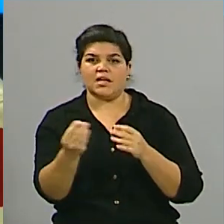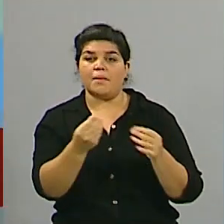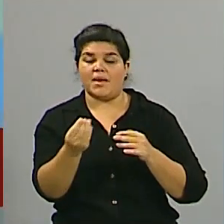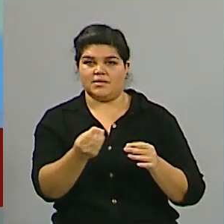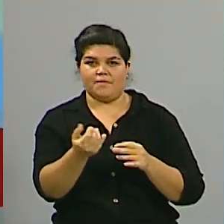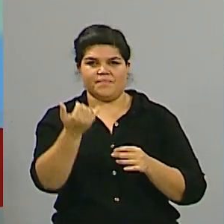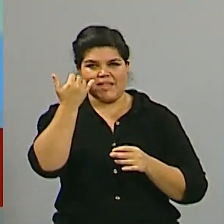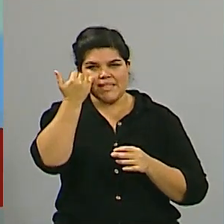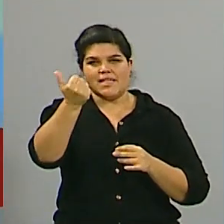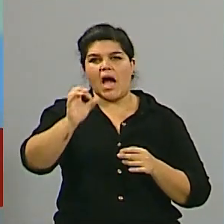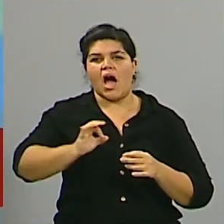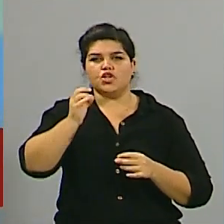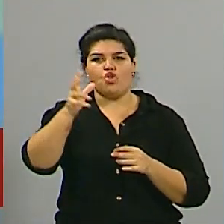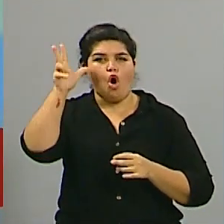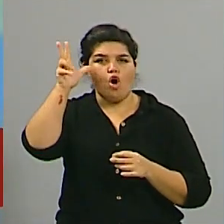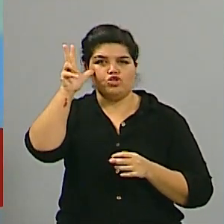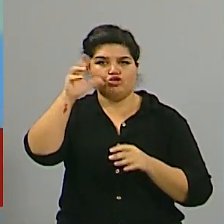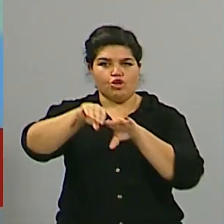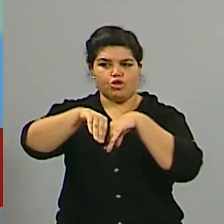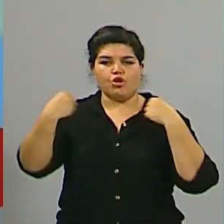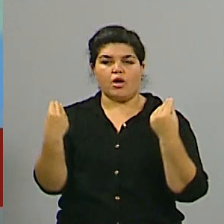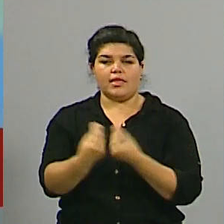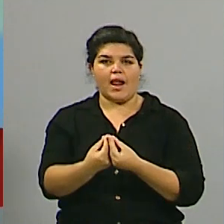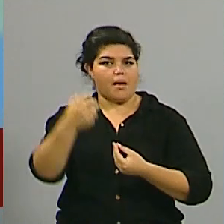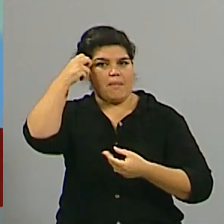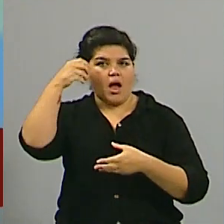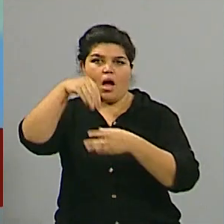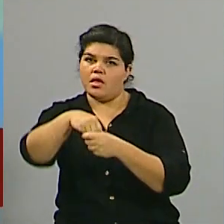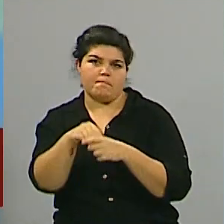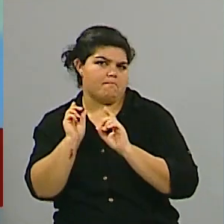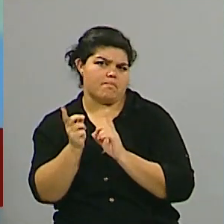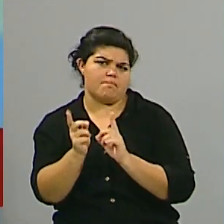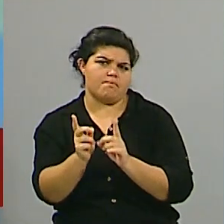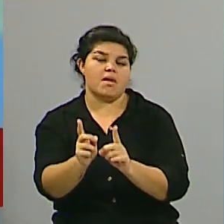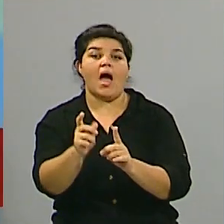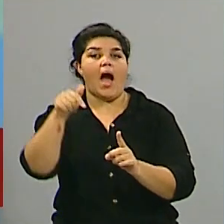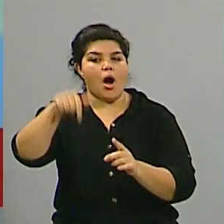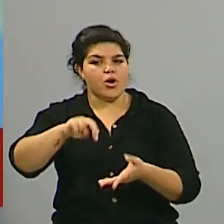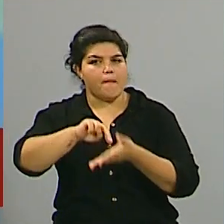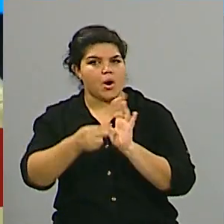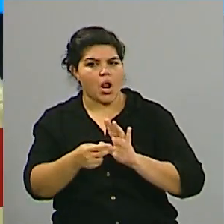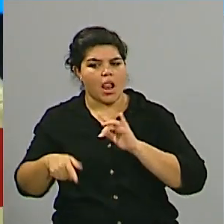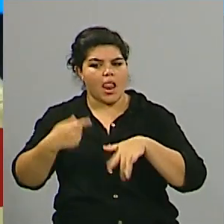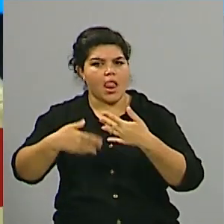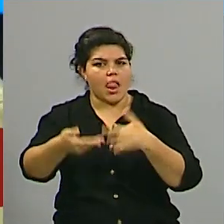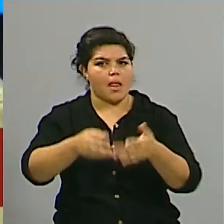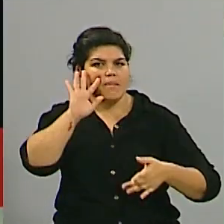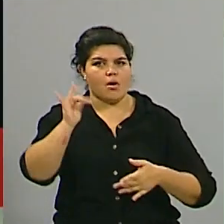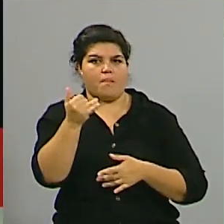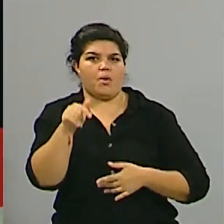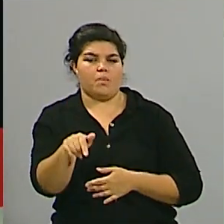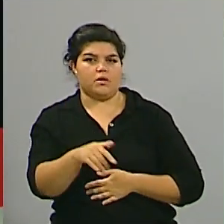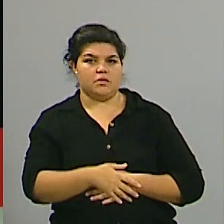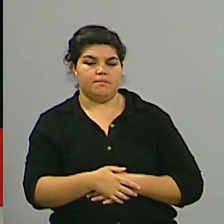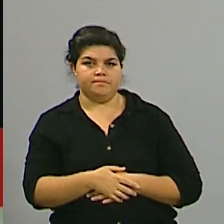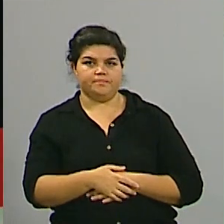déficits habitacionales en términos de educación, de seguridad y que hoy estamos viendo las consecuencias. Bueno, no puedo